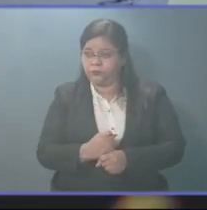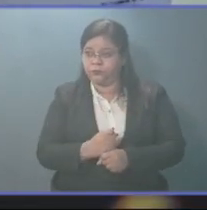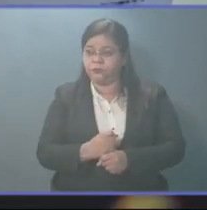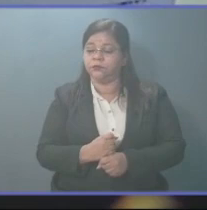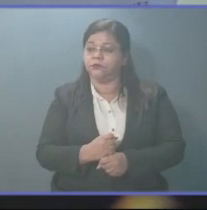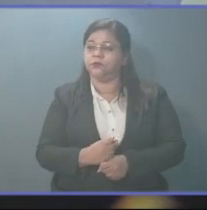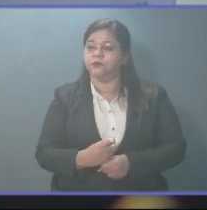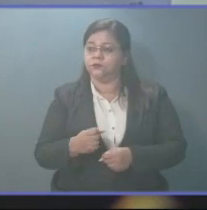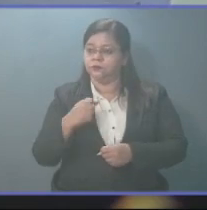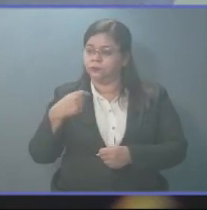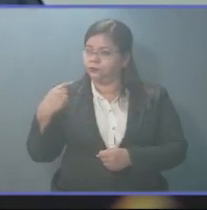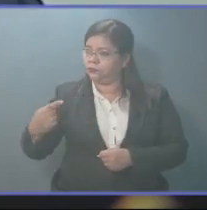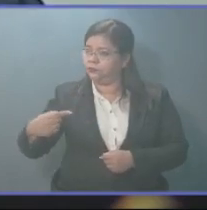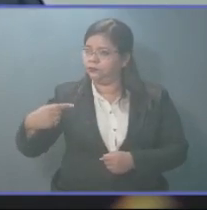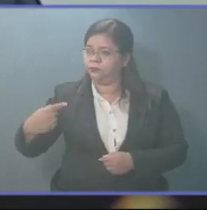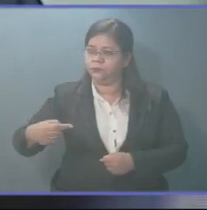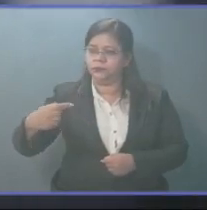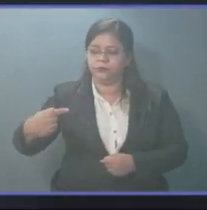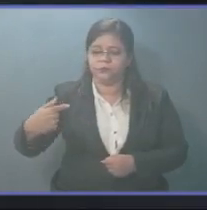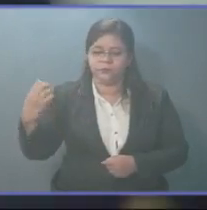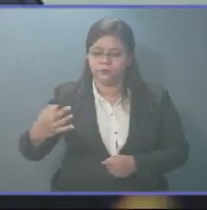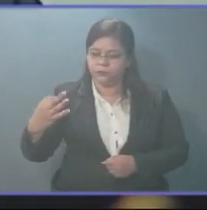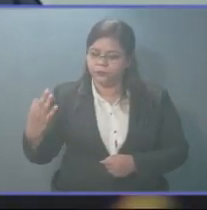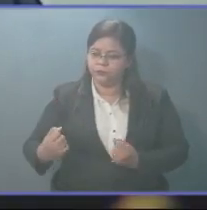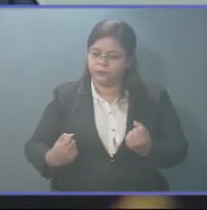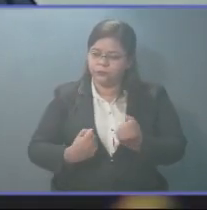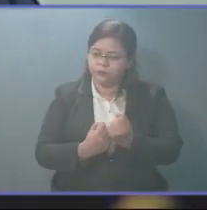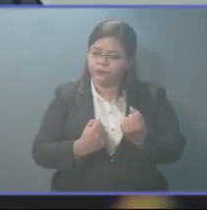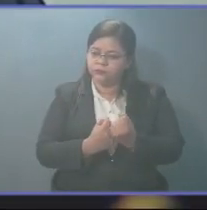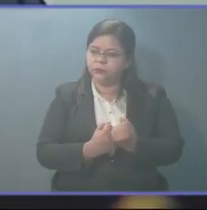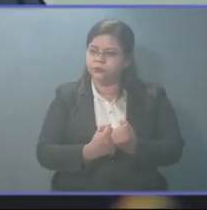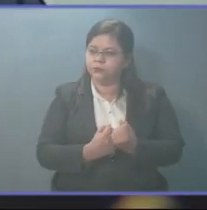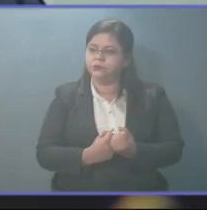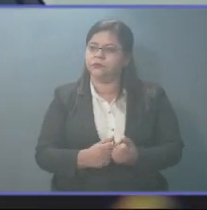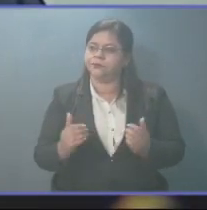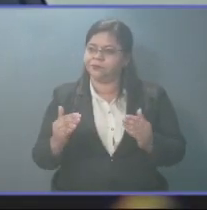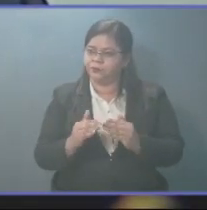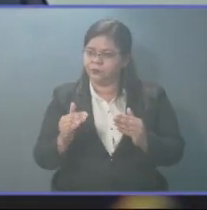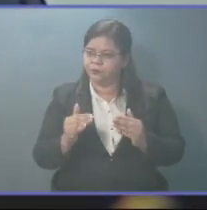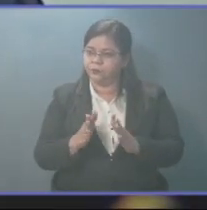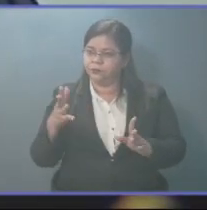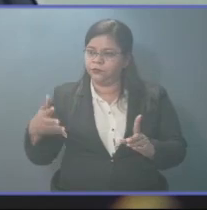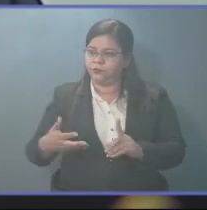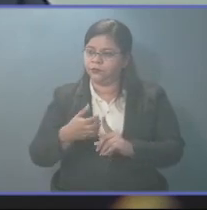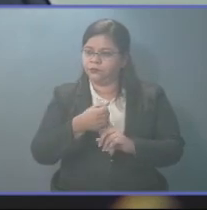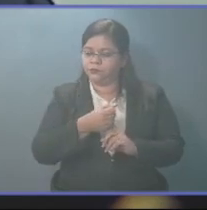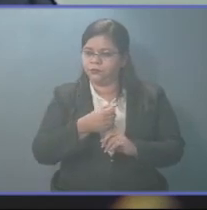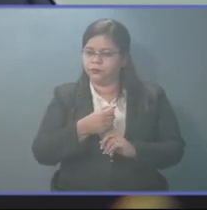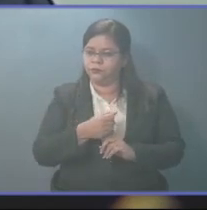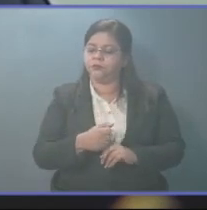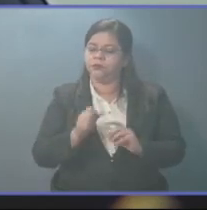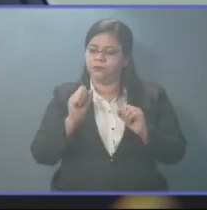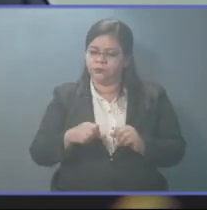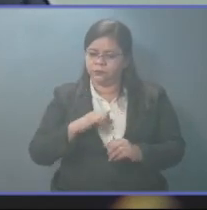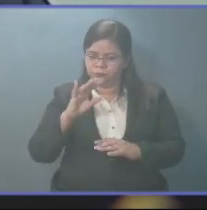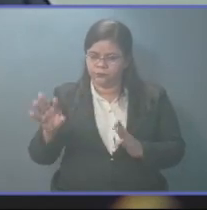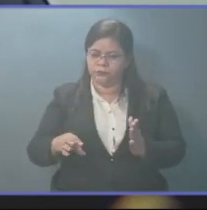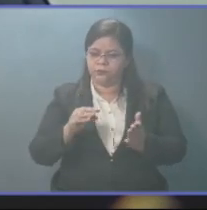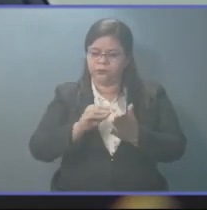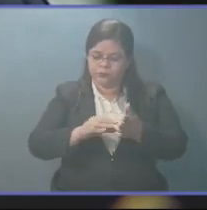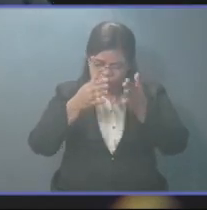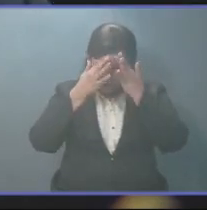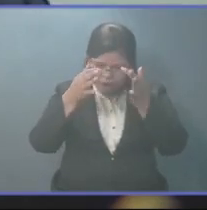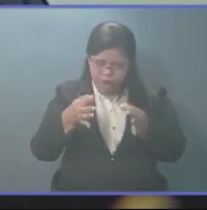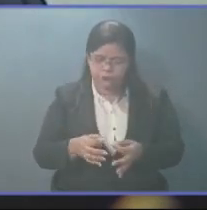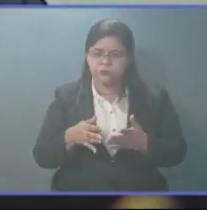evolución, siendo necesarios fortalecerlos y con tal propósito incorporar medidas para